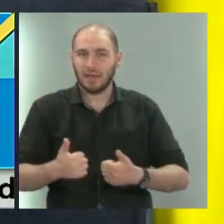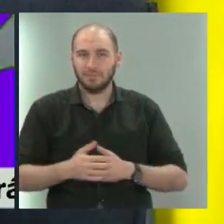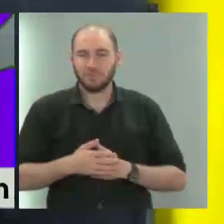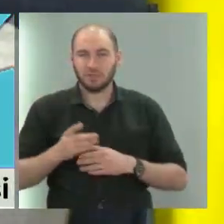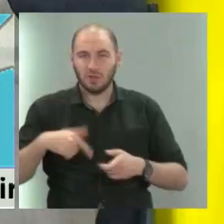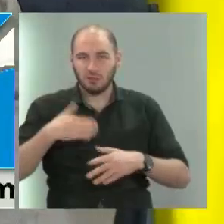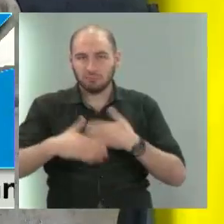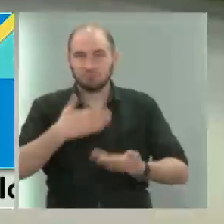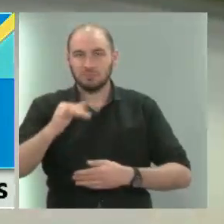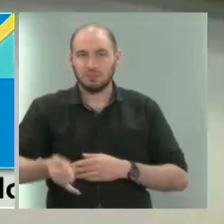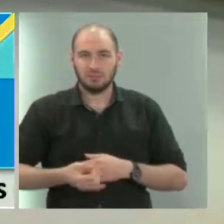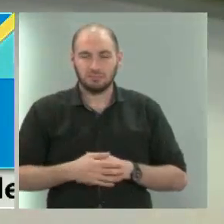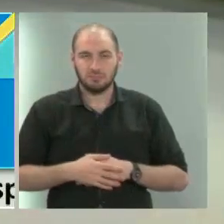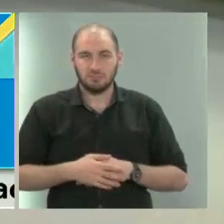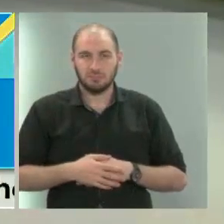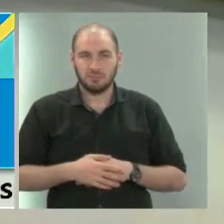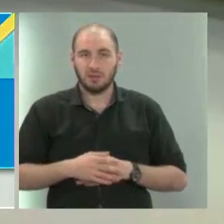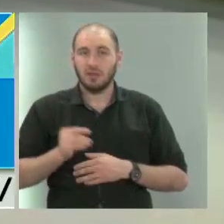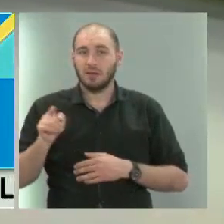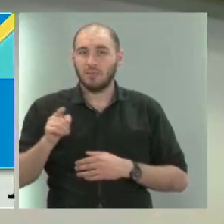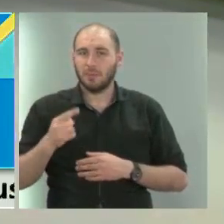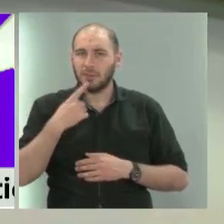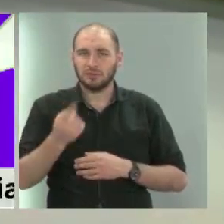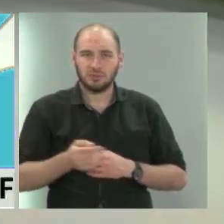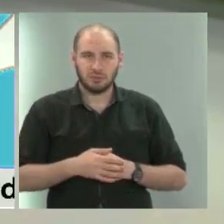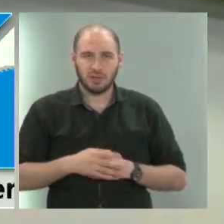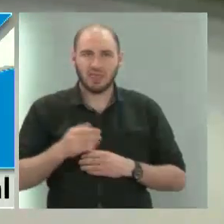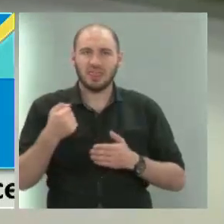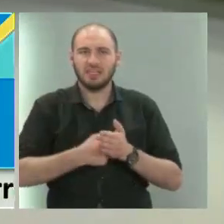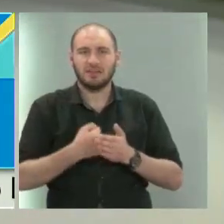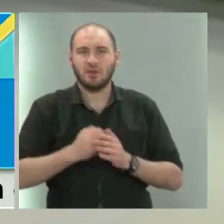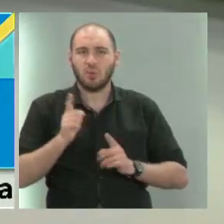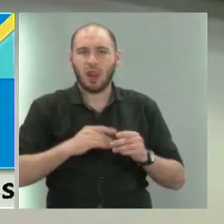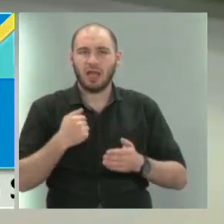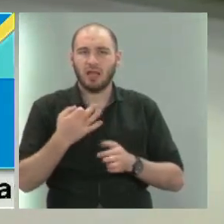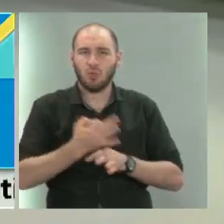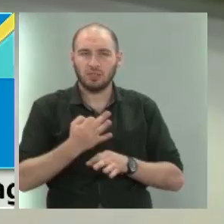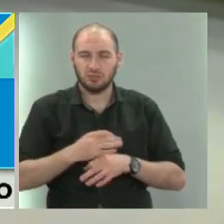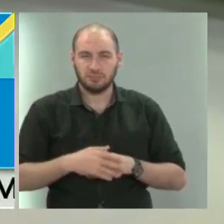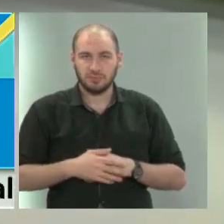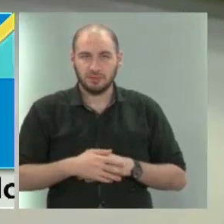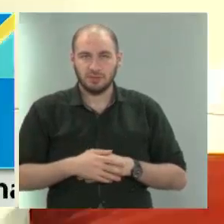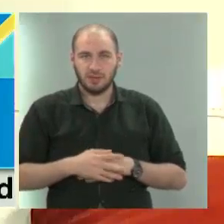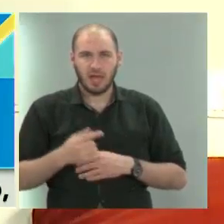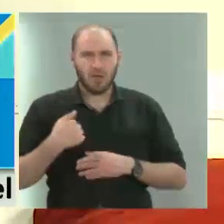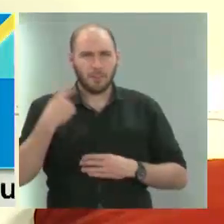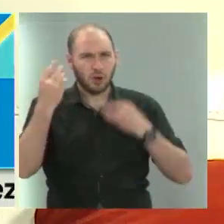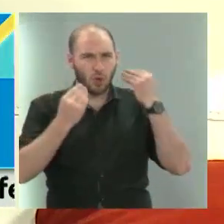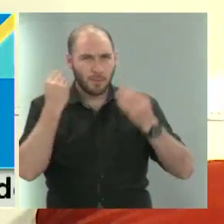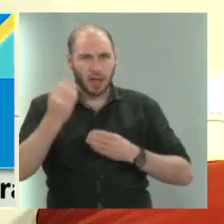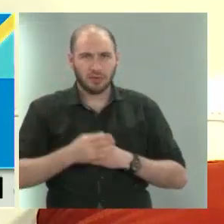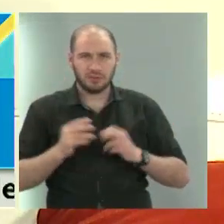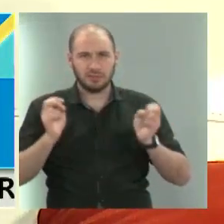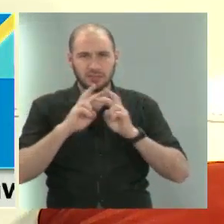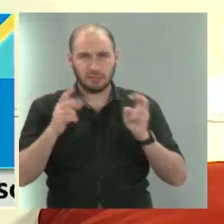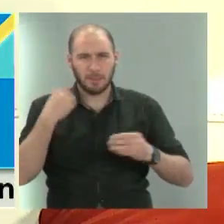para llevarlo a la práctica. Alejandro, ¿cuáles son los próximos desafíos que tiene la educación? A mí me preocupa, hay un